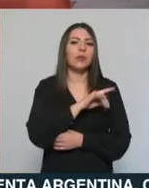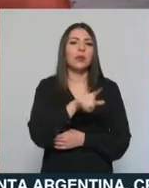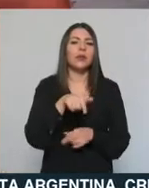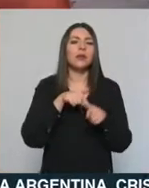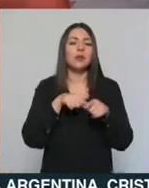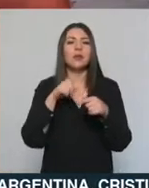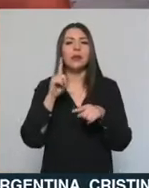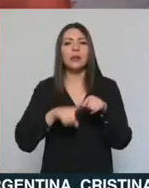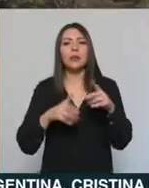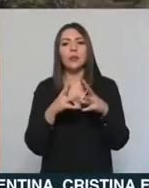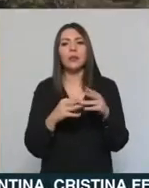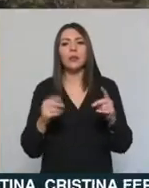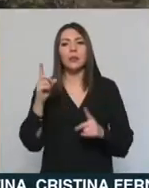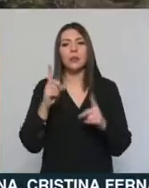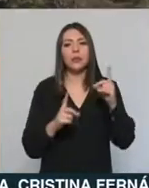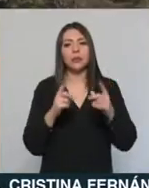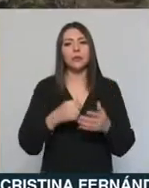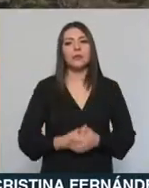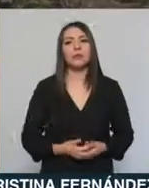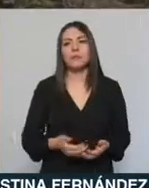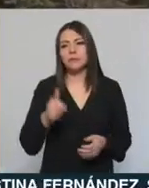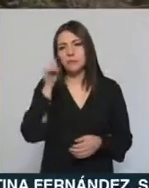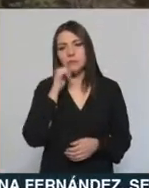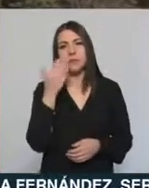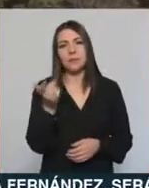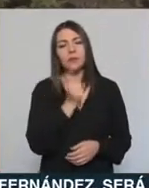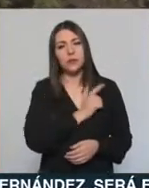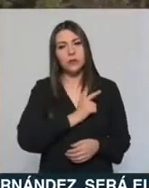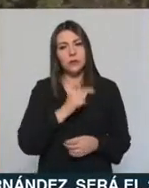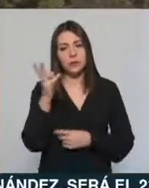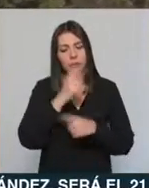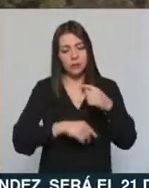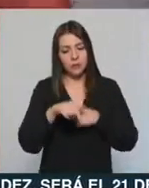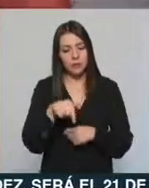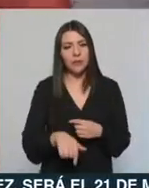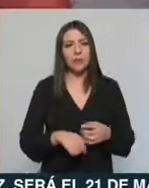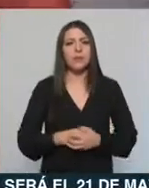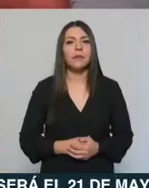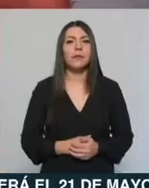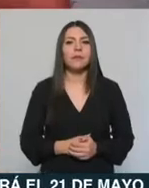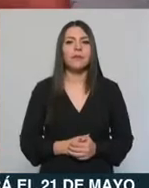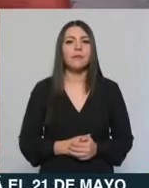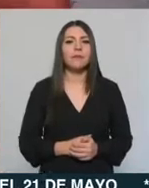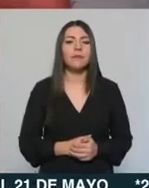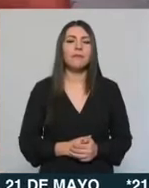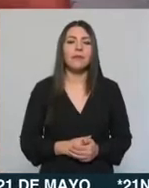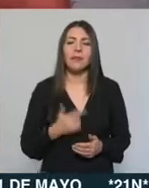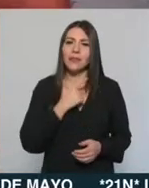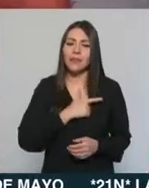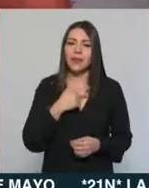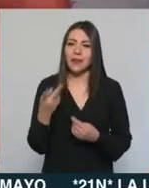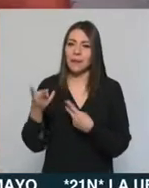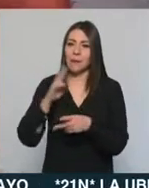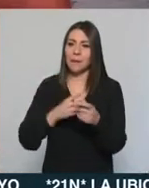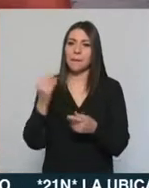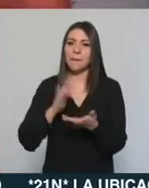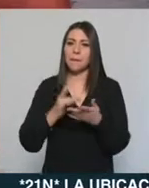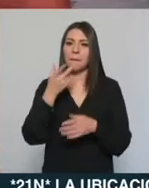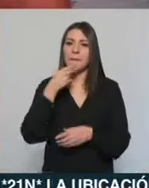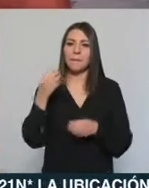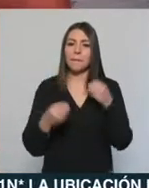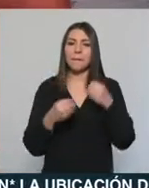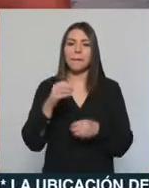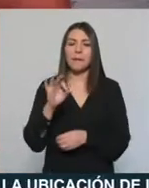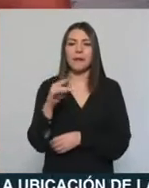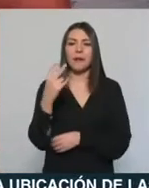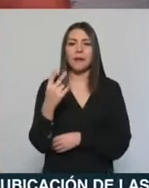aclarando las dudas de nuestra audiencia. Siempre que gusten, con todo. Será un placer estar con ustedes. El placer es nuestro. Muchísimas gracias. Rodrigo León Carmona, juez 42 de lo